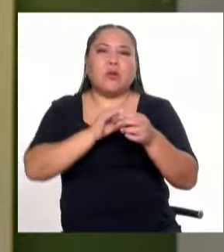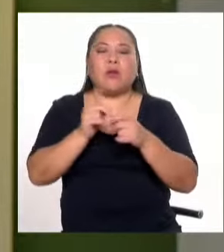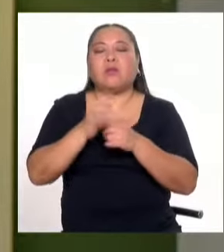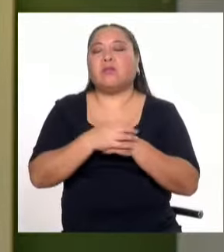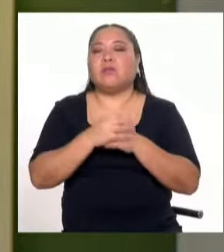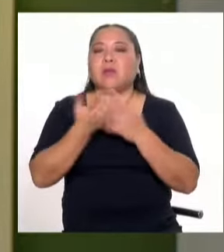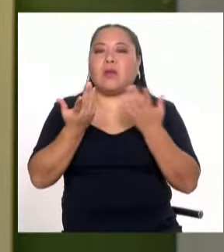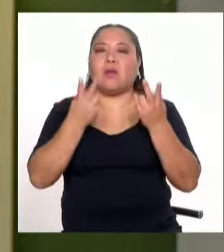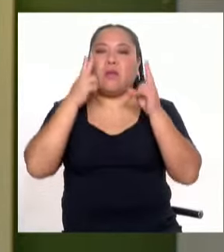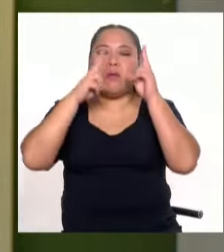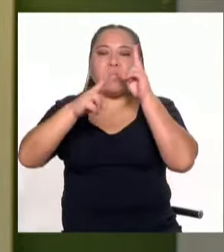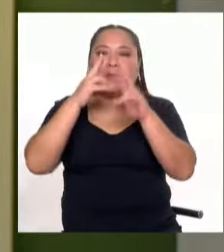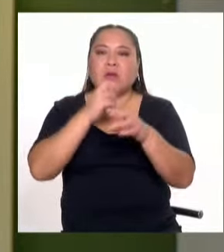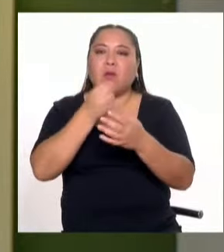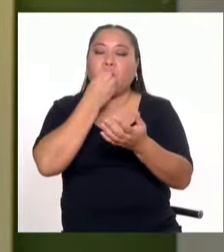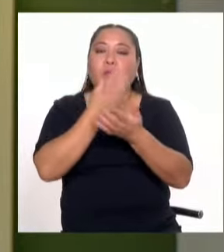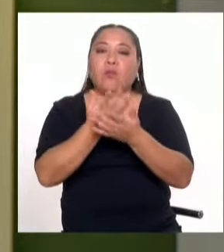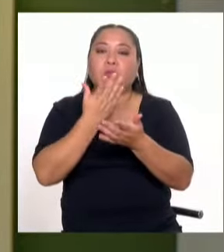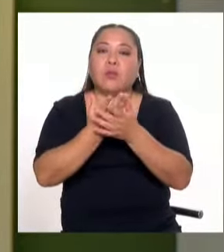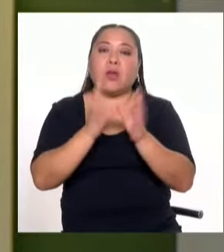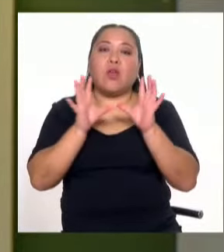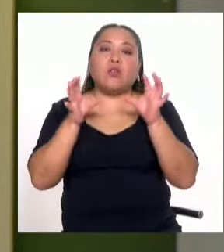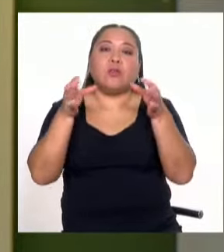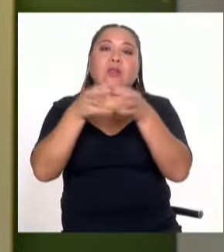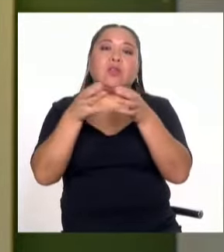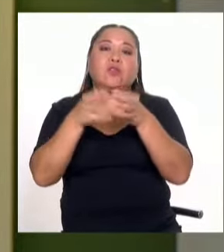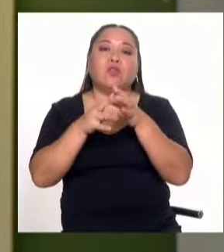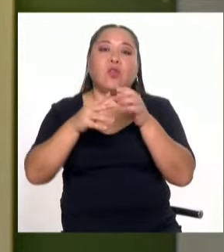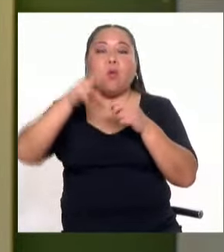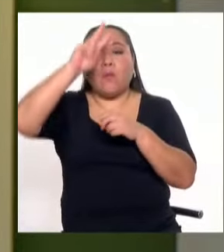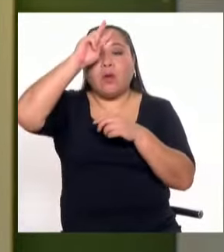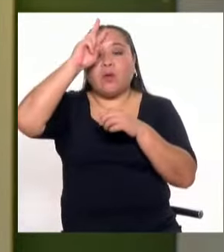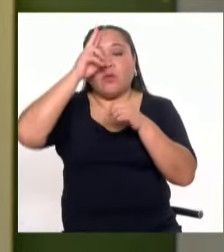de fútbol bien que una selección peruana de fútbol que lamentablemente descendió nueve